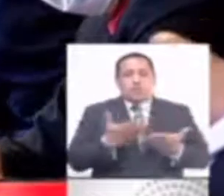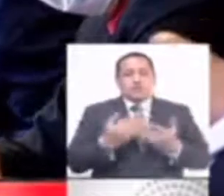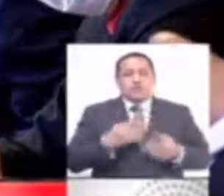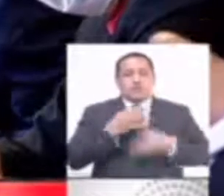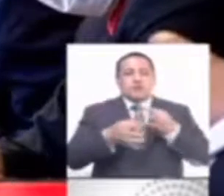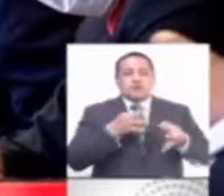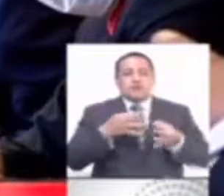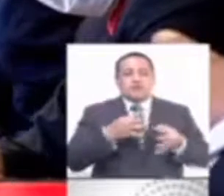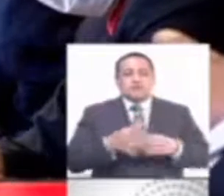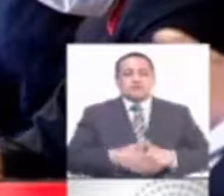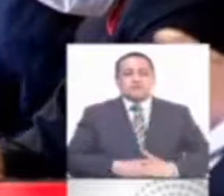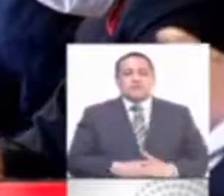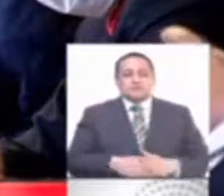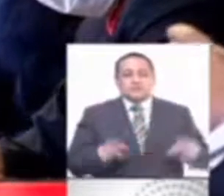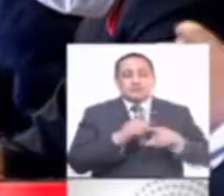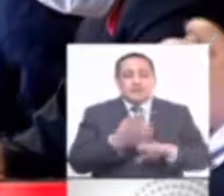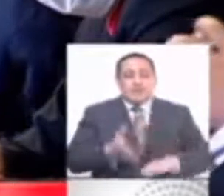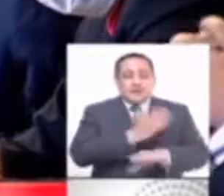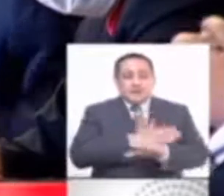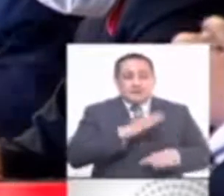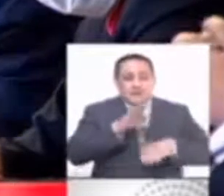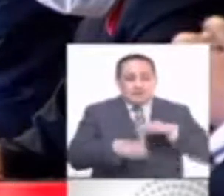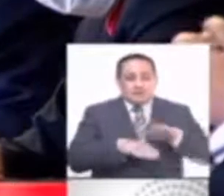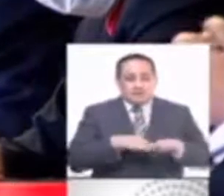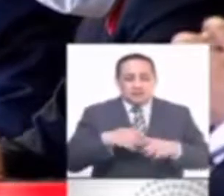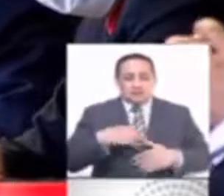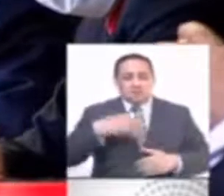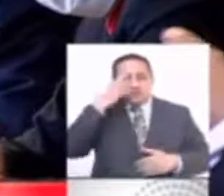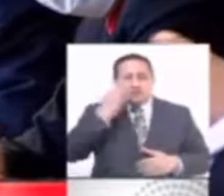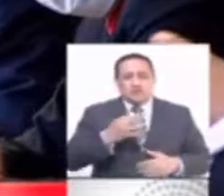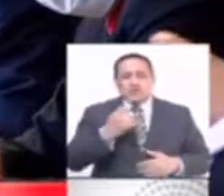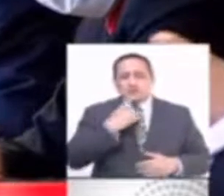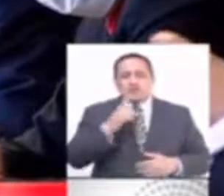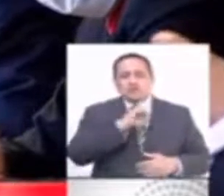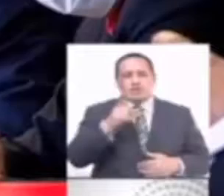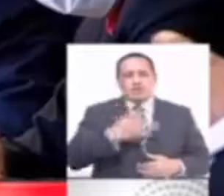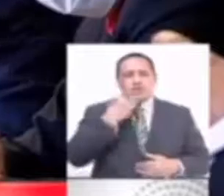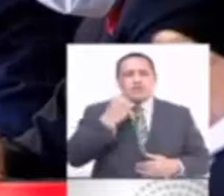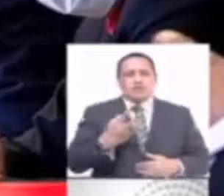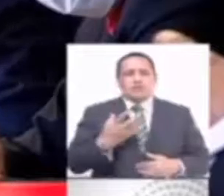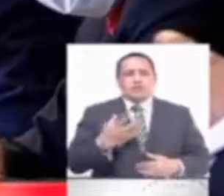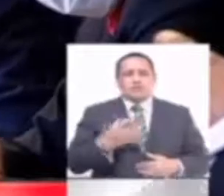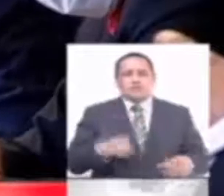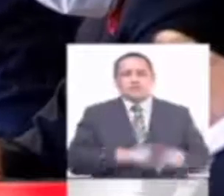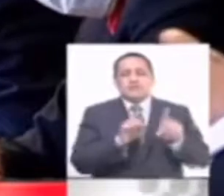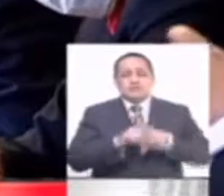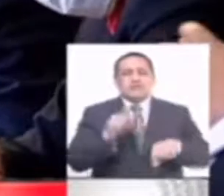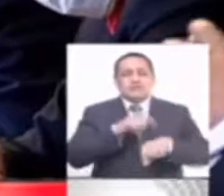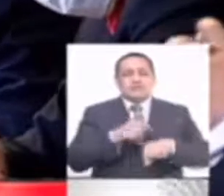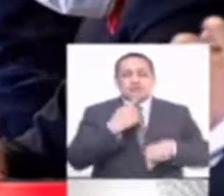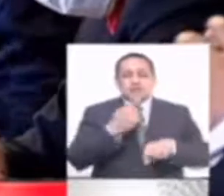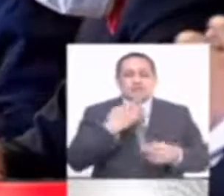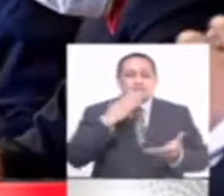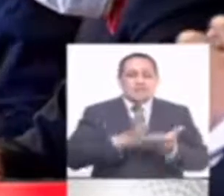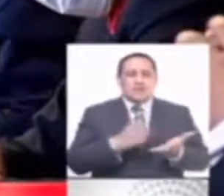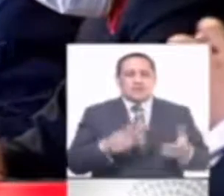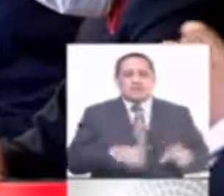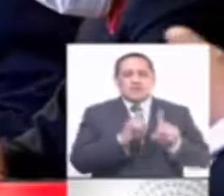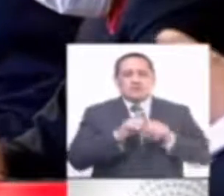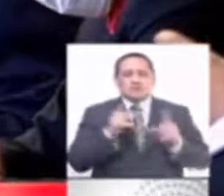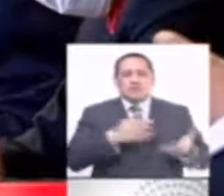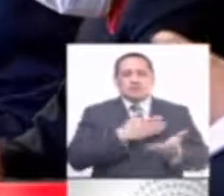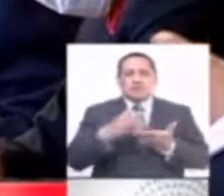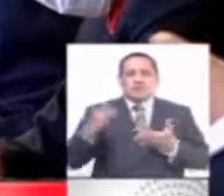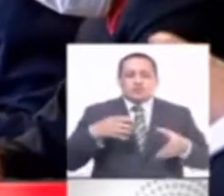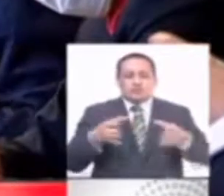propuesta, como usted bien señaló. Adelantarse, yo creo que no ha sido lo mejor. El momento también es inoportuno. Ustedes sacan